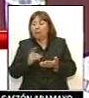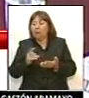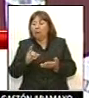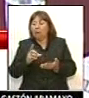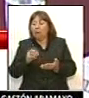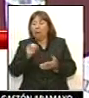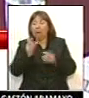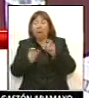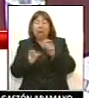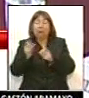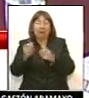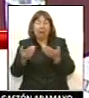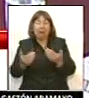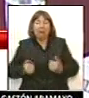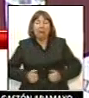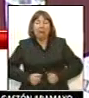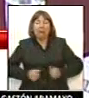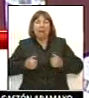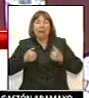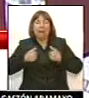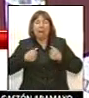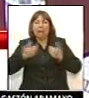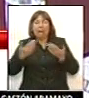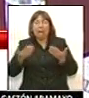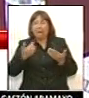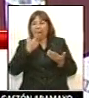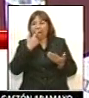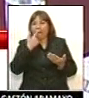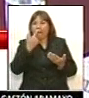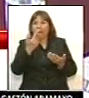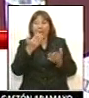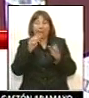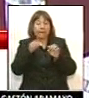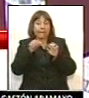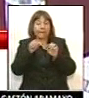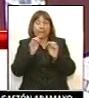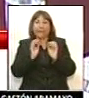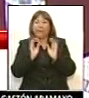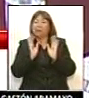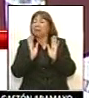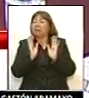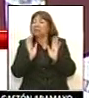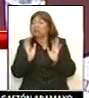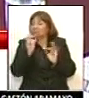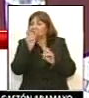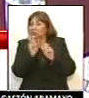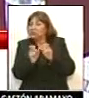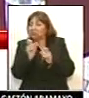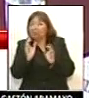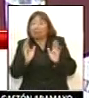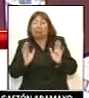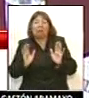de las personas que viven afectadas por, digamos, por este tema, ¿no? O sea, son personas.